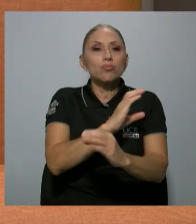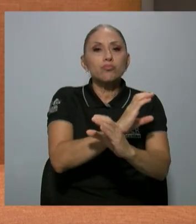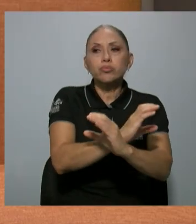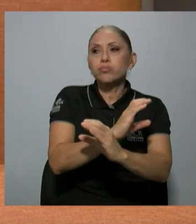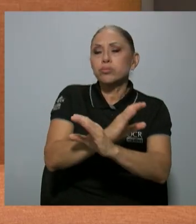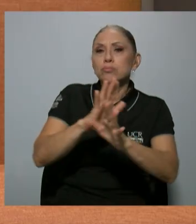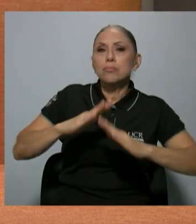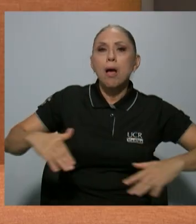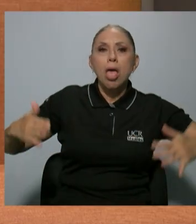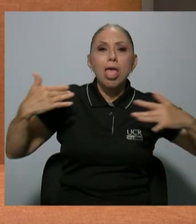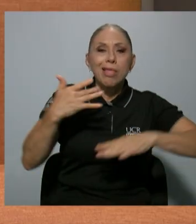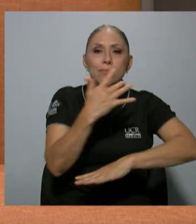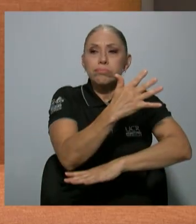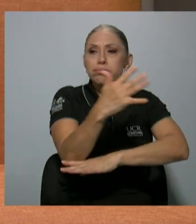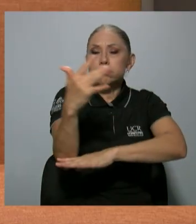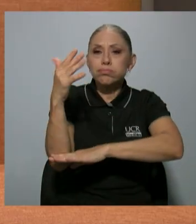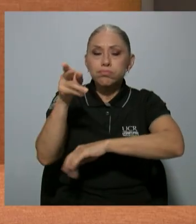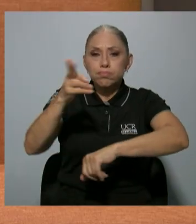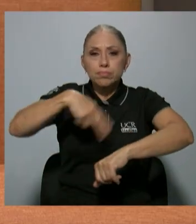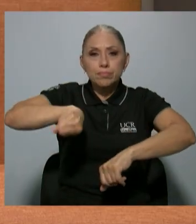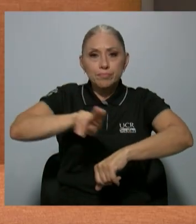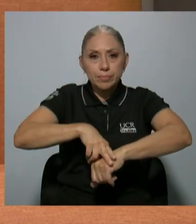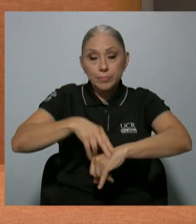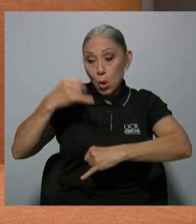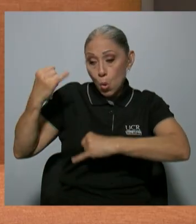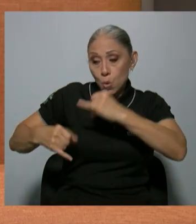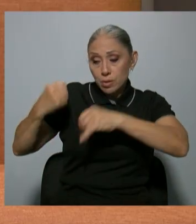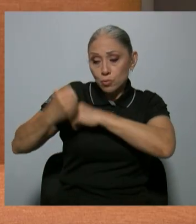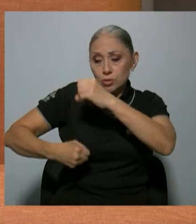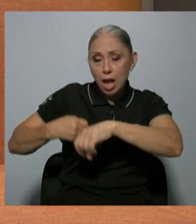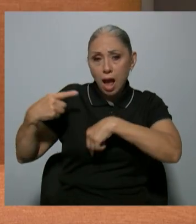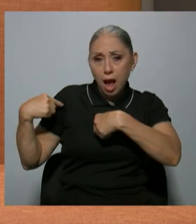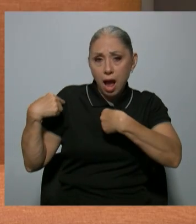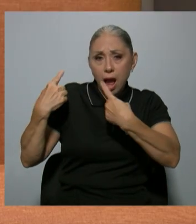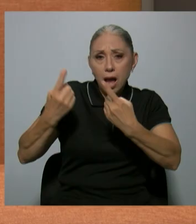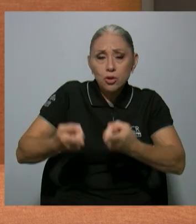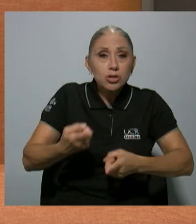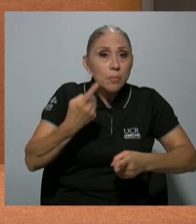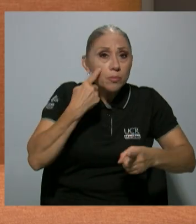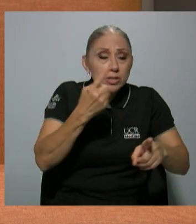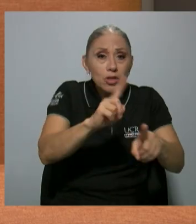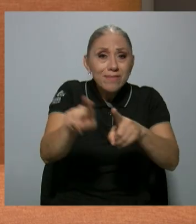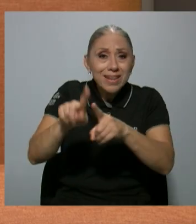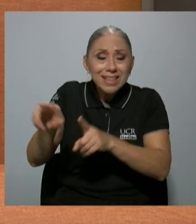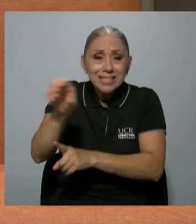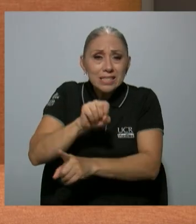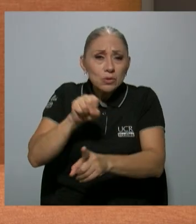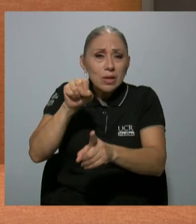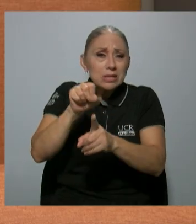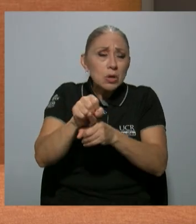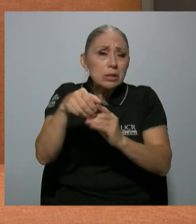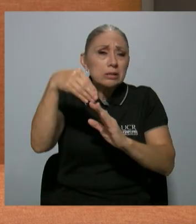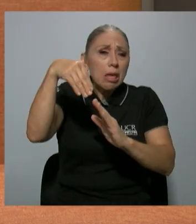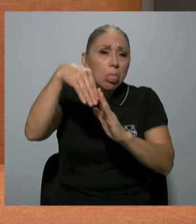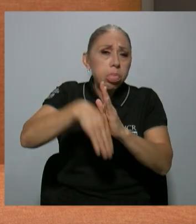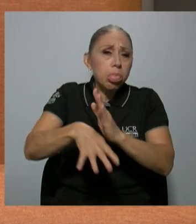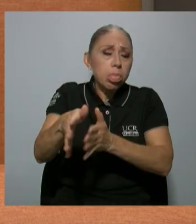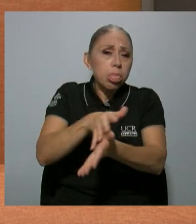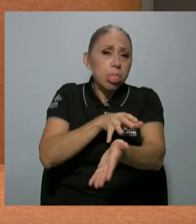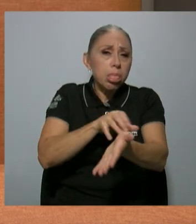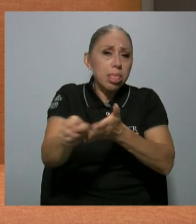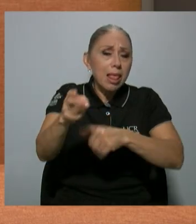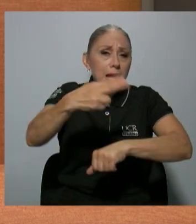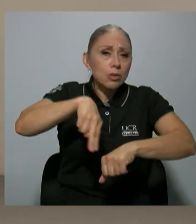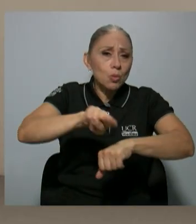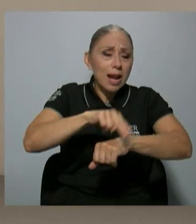ambiental. Hemos visto durante los últimos años muchos actos que van en detrimento de la naturaleza, la tala ilegal.